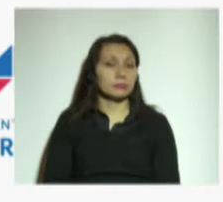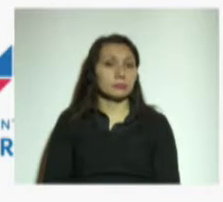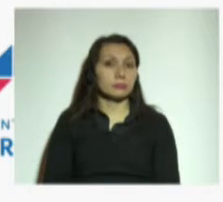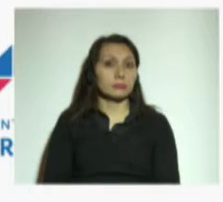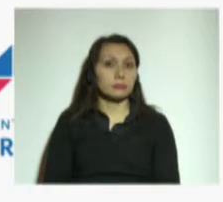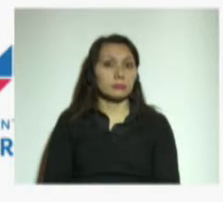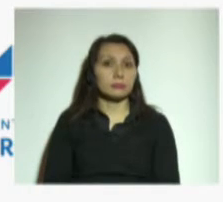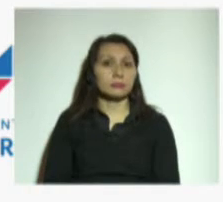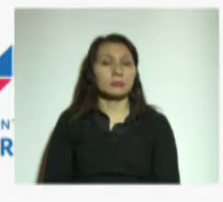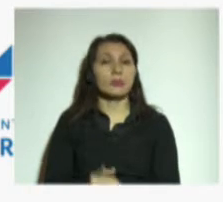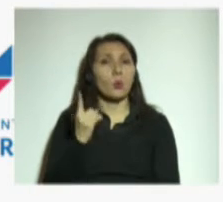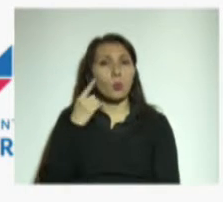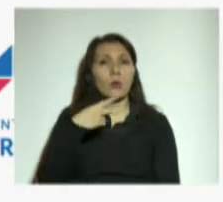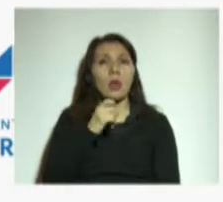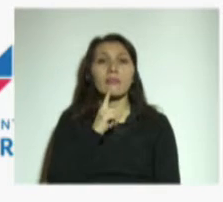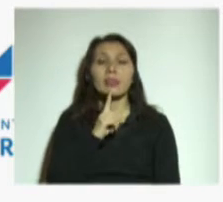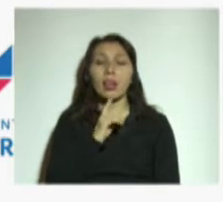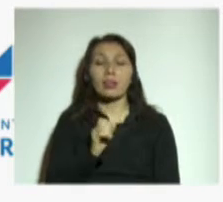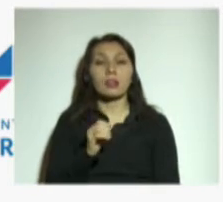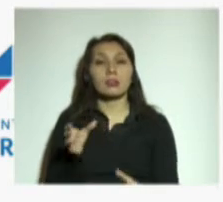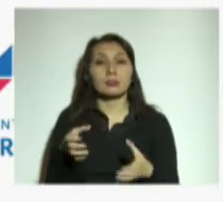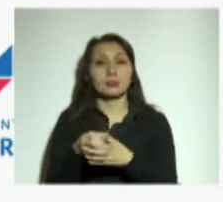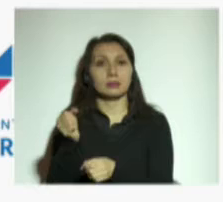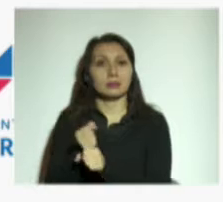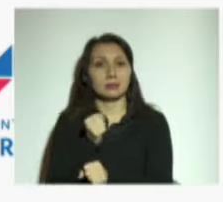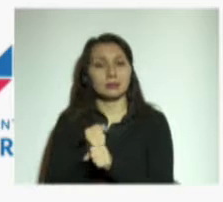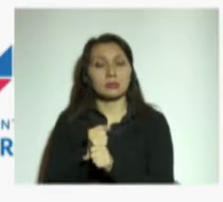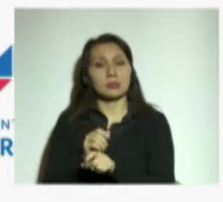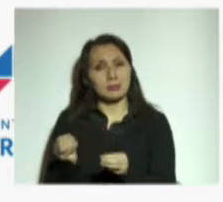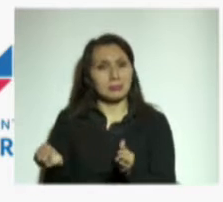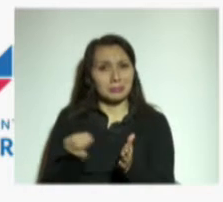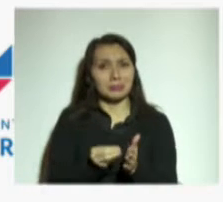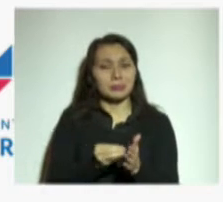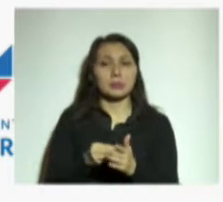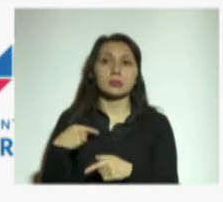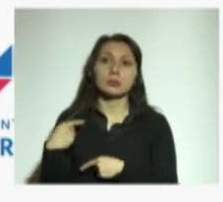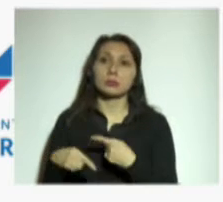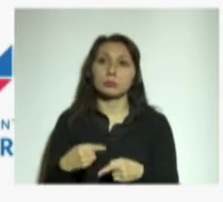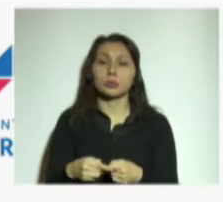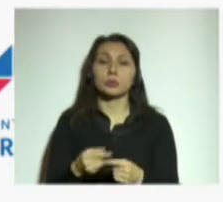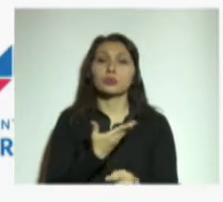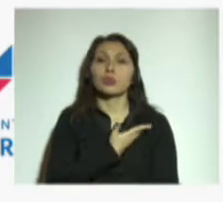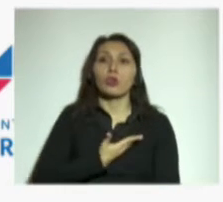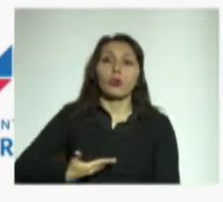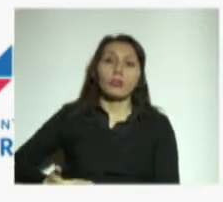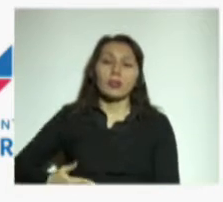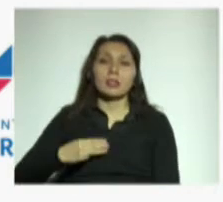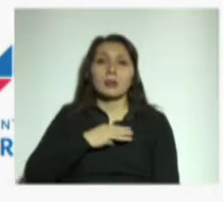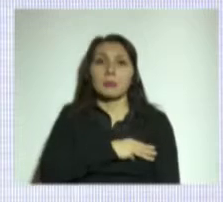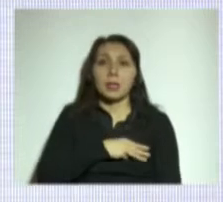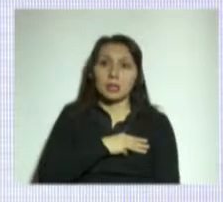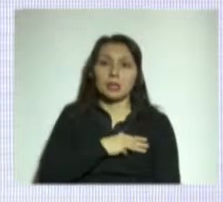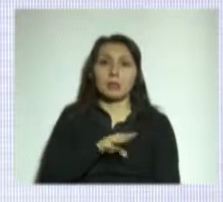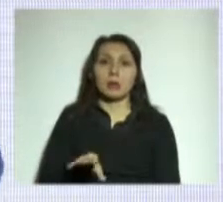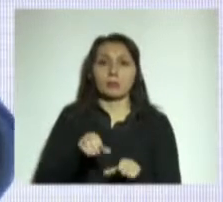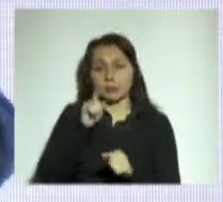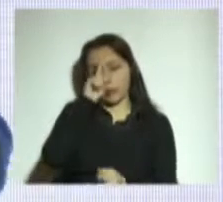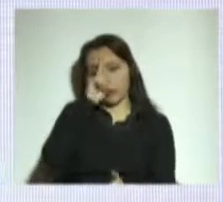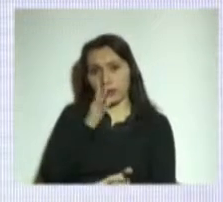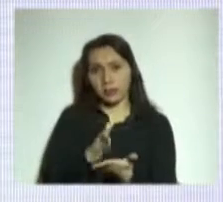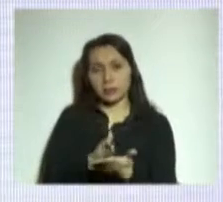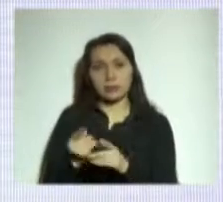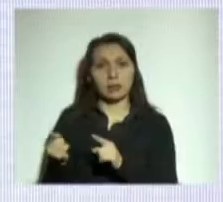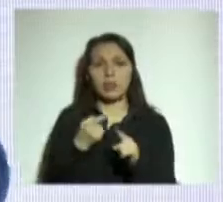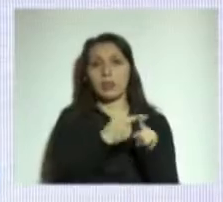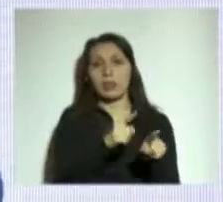UN Habitat. Estamos trabajando con UN Habitat en reforzar estos procesos de gobernanza metropolitana y de tomas de decisiones entre